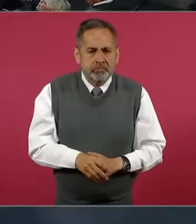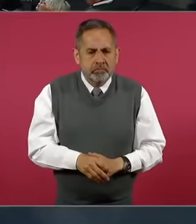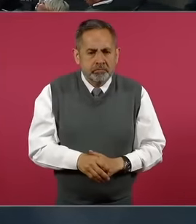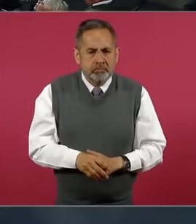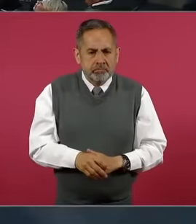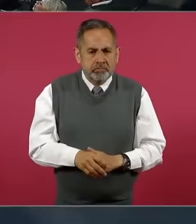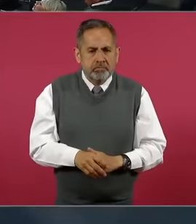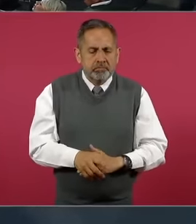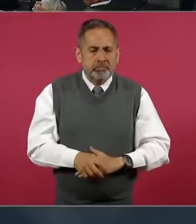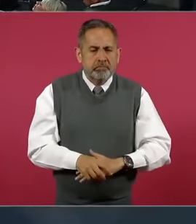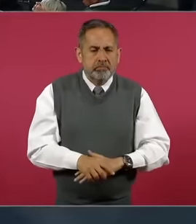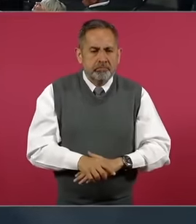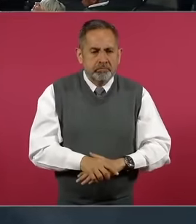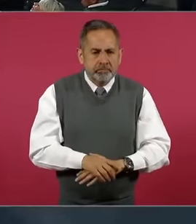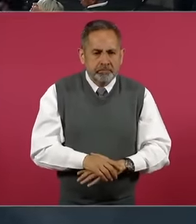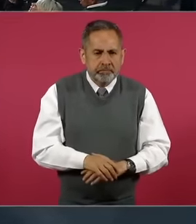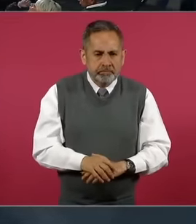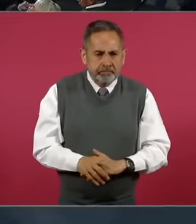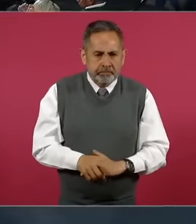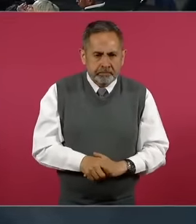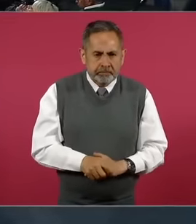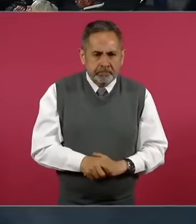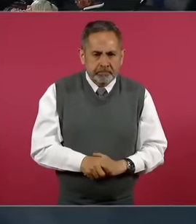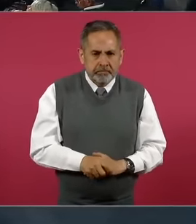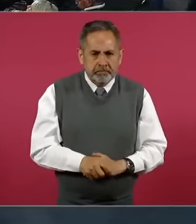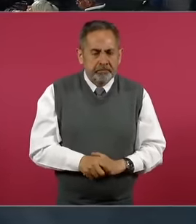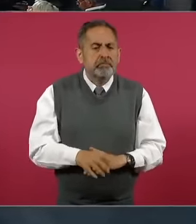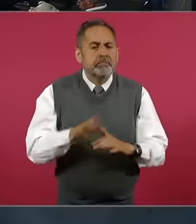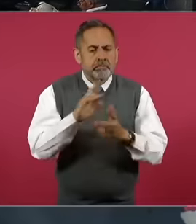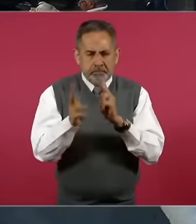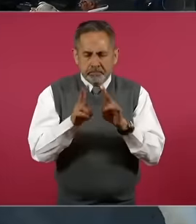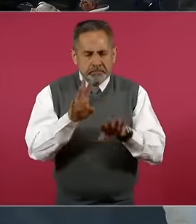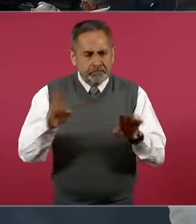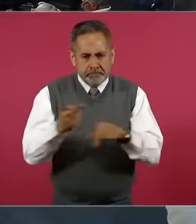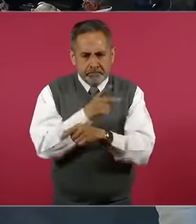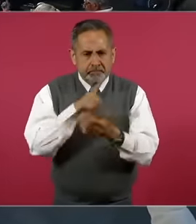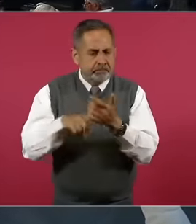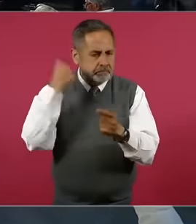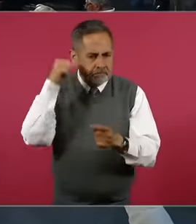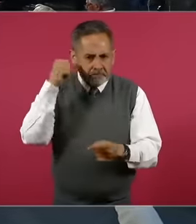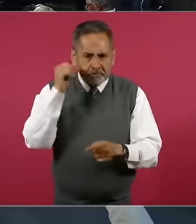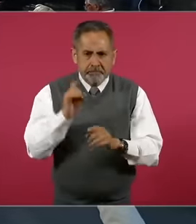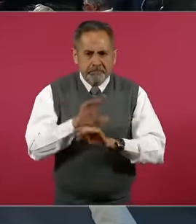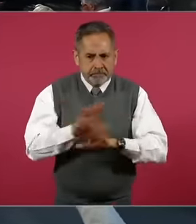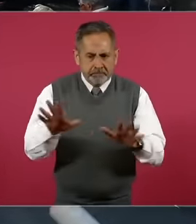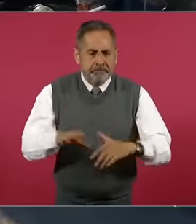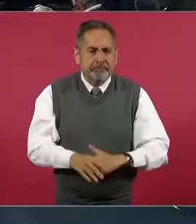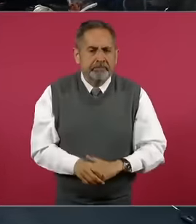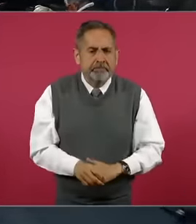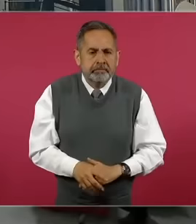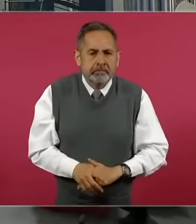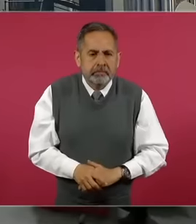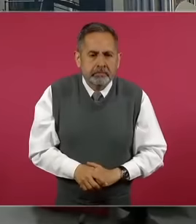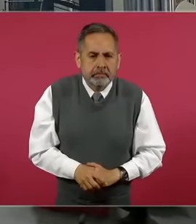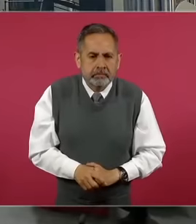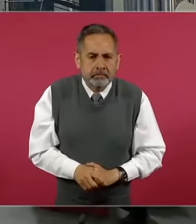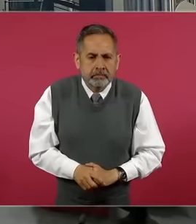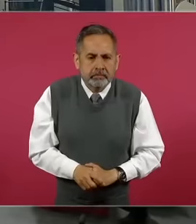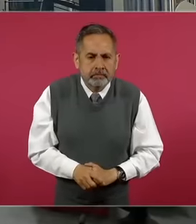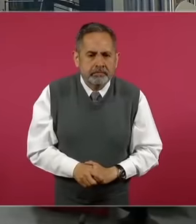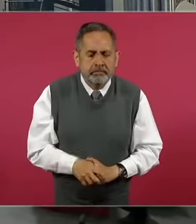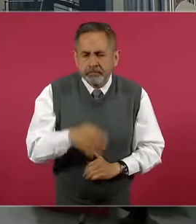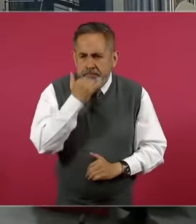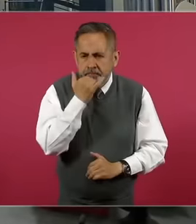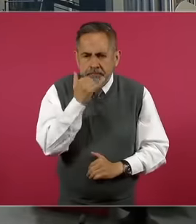Presidente, sobre Acapulco. Ya hablé de Acapulco. Es que la alcaldesa pidió declaratoria de desastre, presidente.